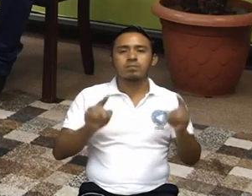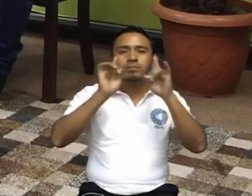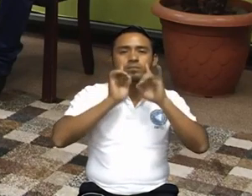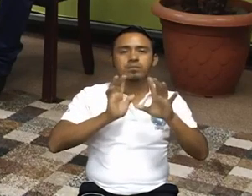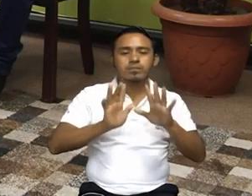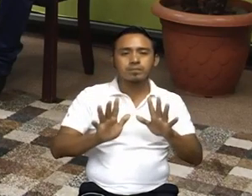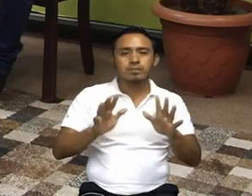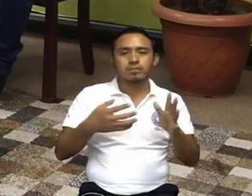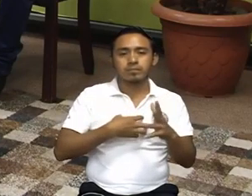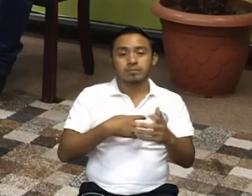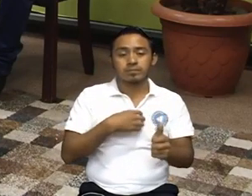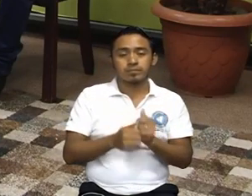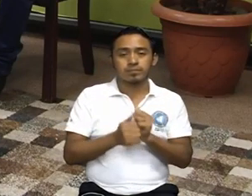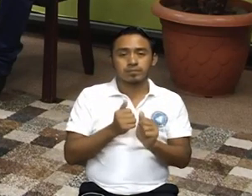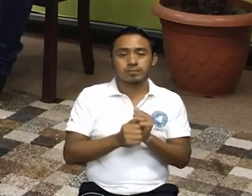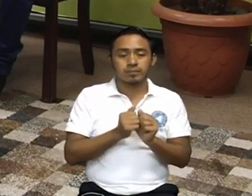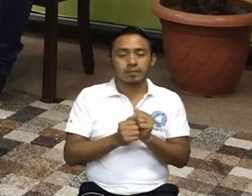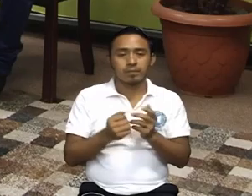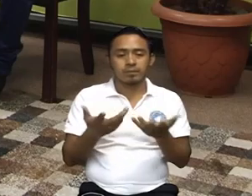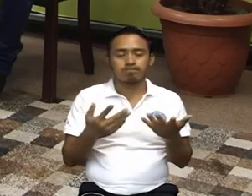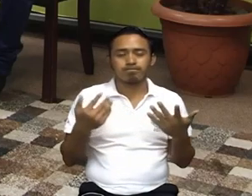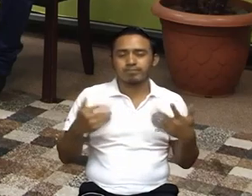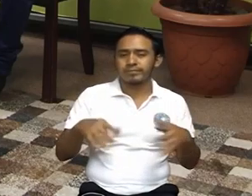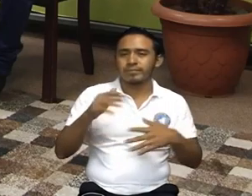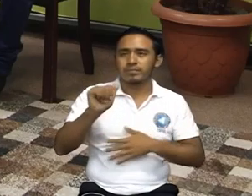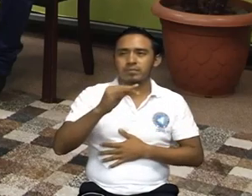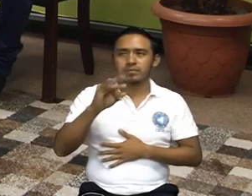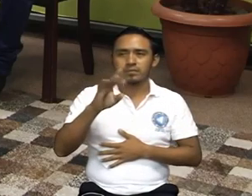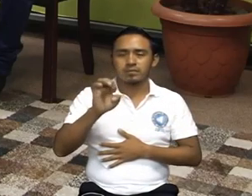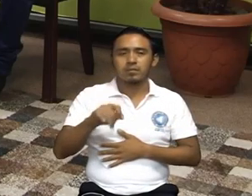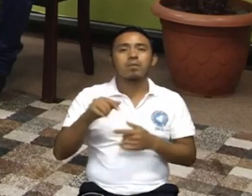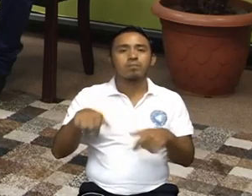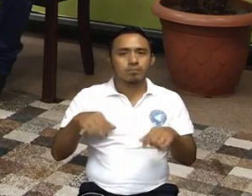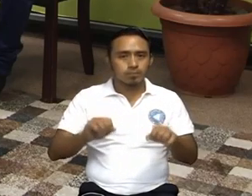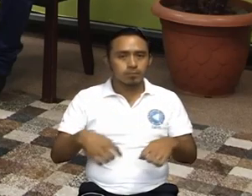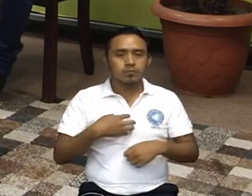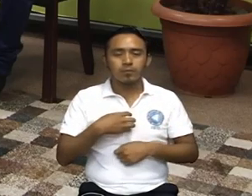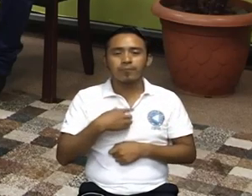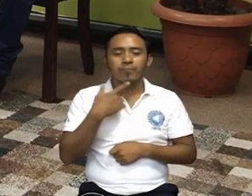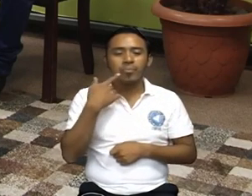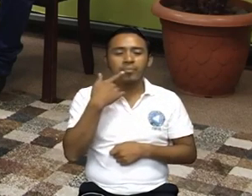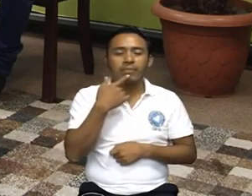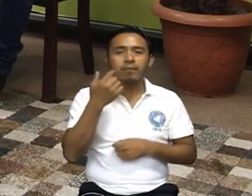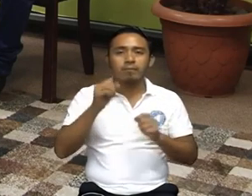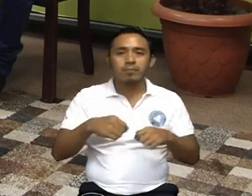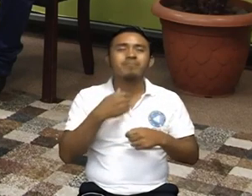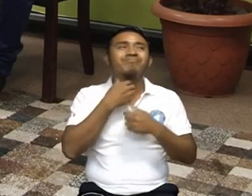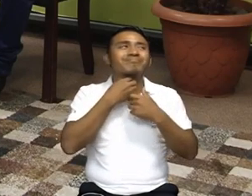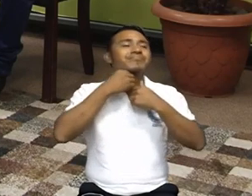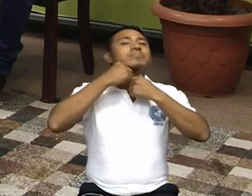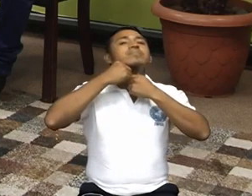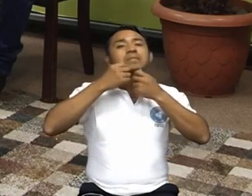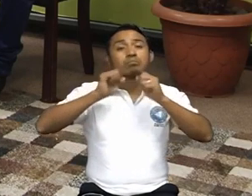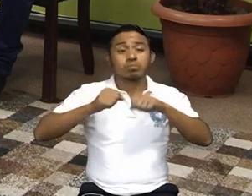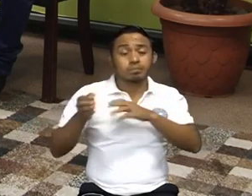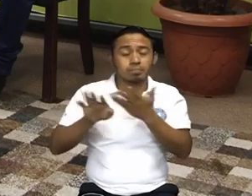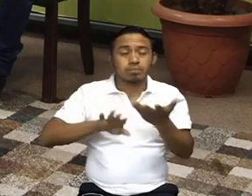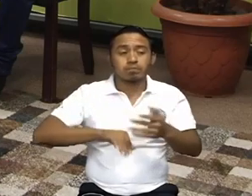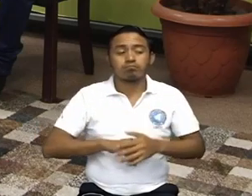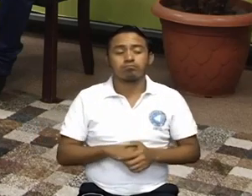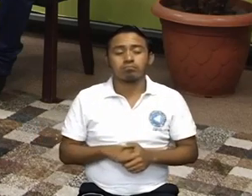evitar que sufran accidentes. Imagínense que hasta con la propia saliva nosotros nos podemos ahogar y fallecer de repente. O